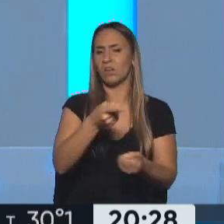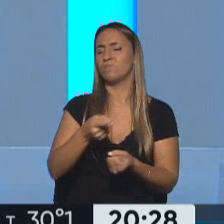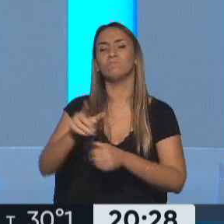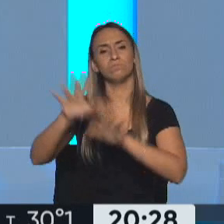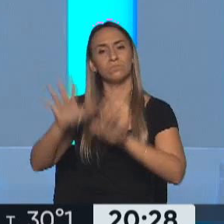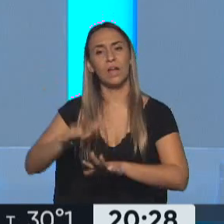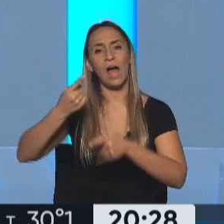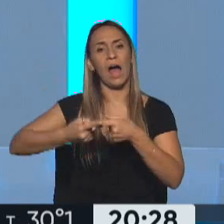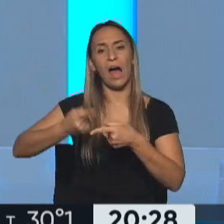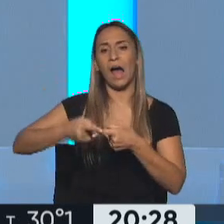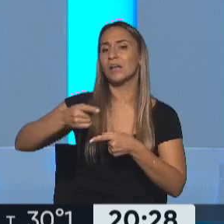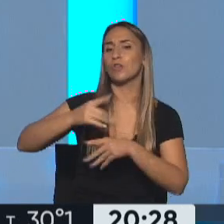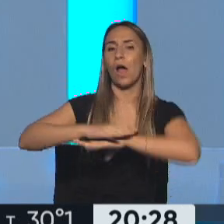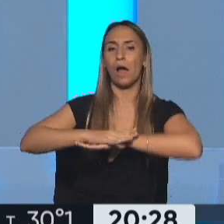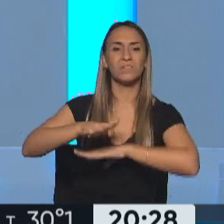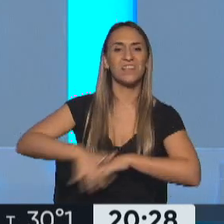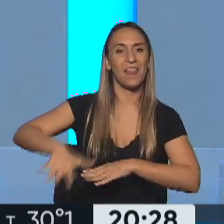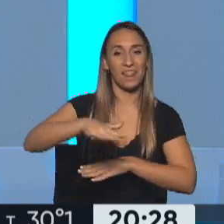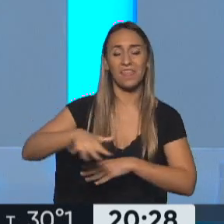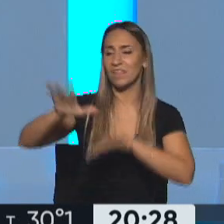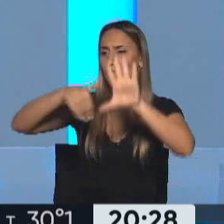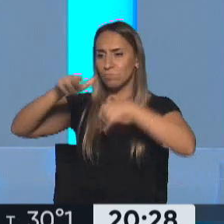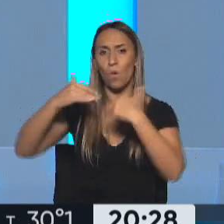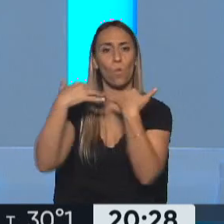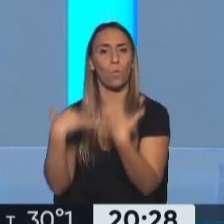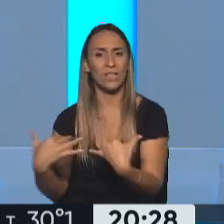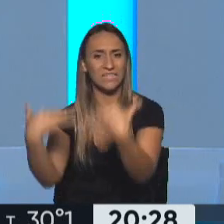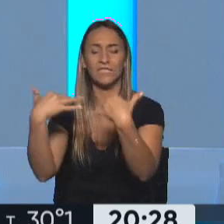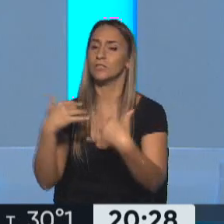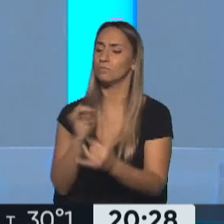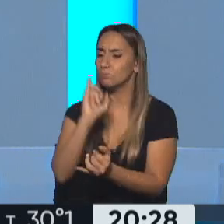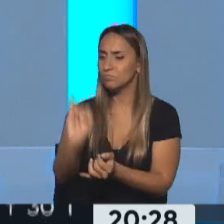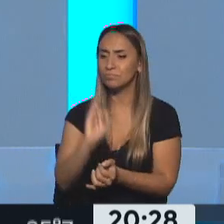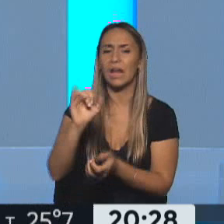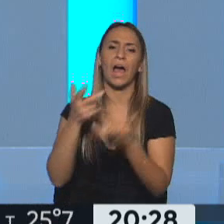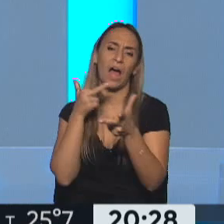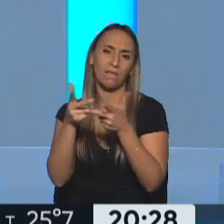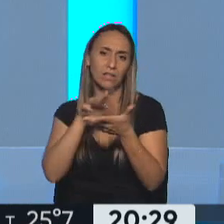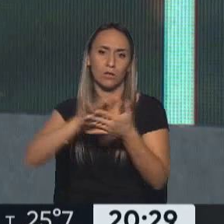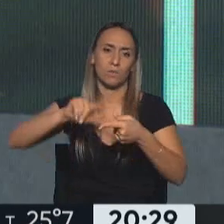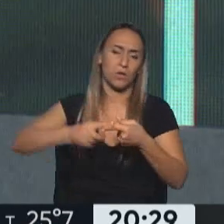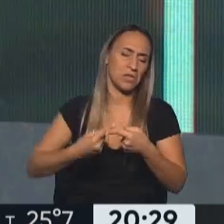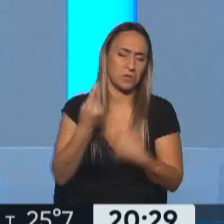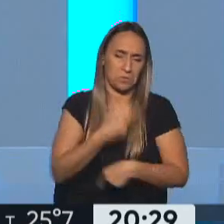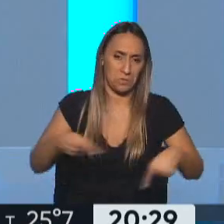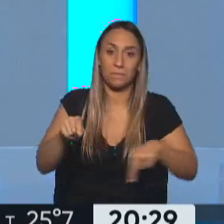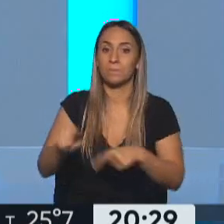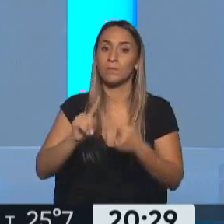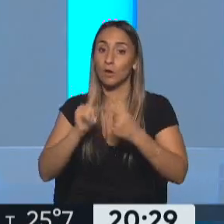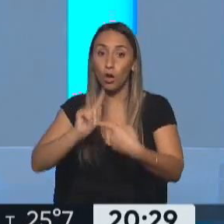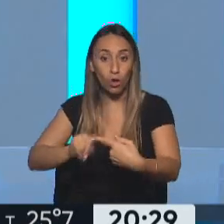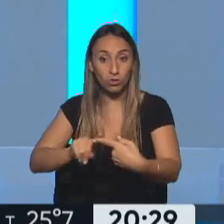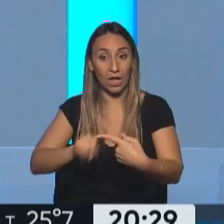Avellaneda, donde reúne a vecinos, les explica cuestiones que tienen que ver con su caso, hablan de política, de temas generales. Mirá. Tiene un contacto